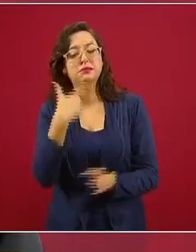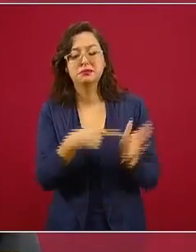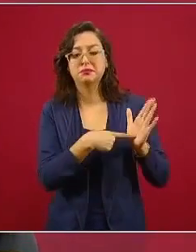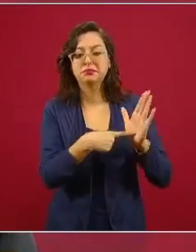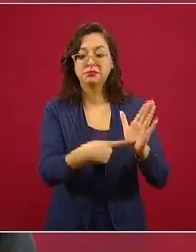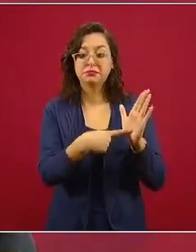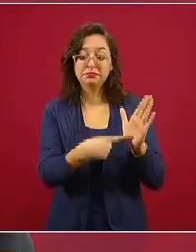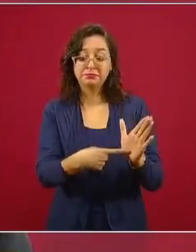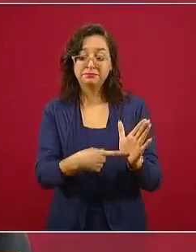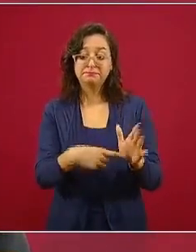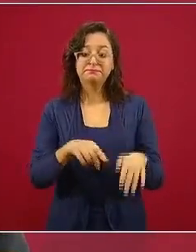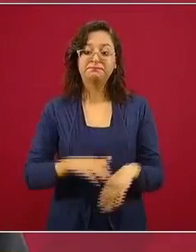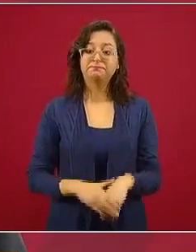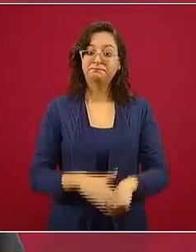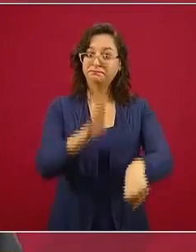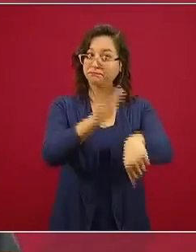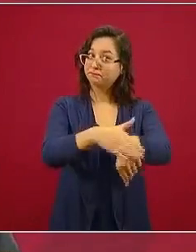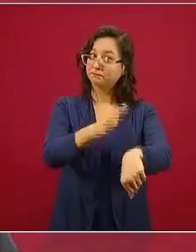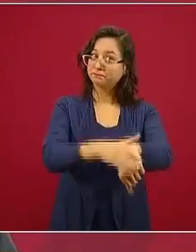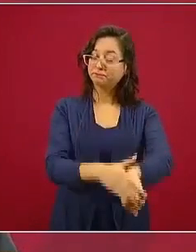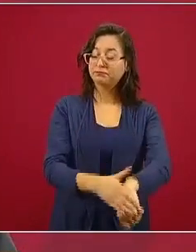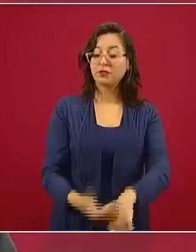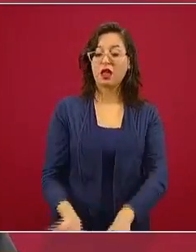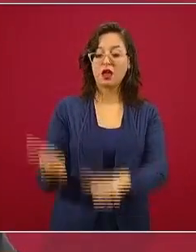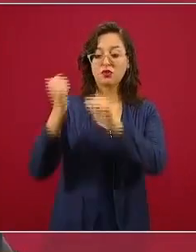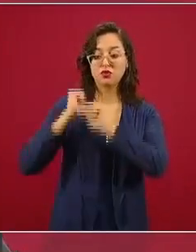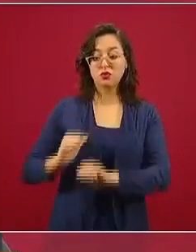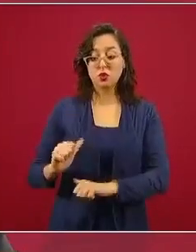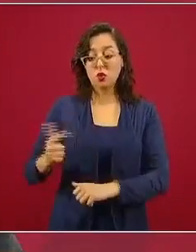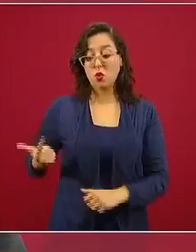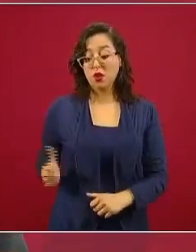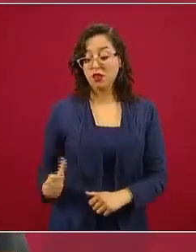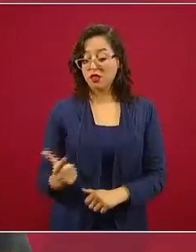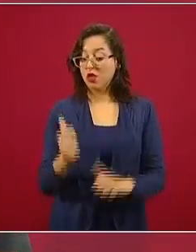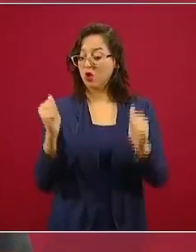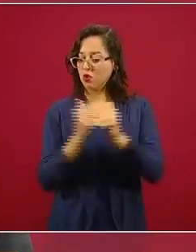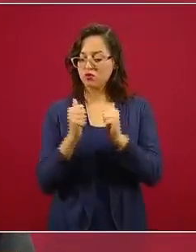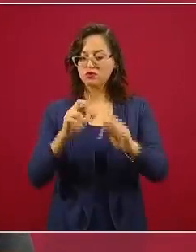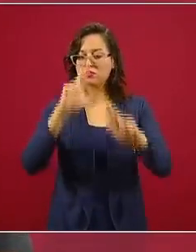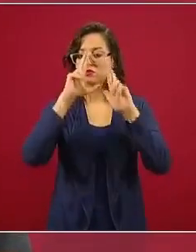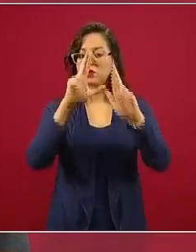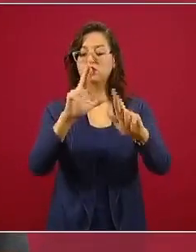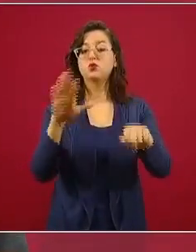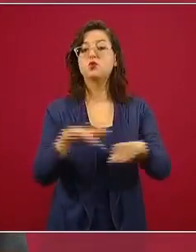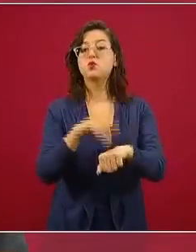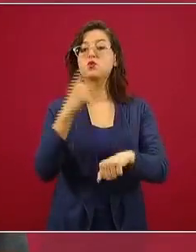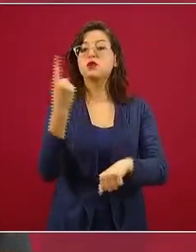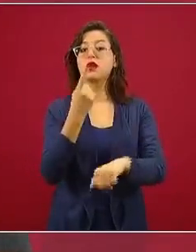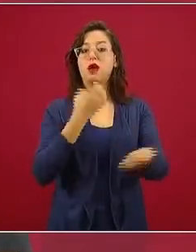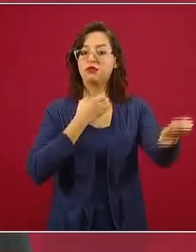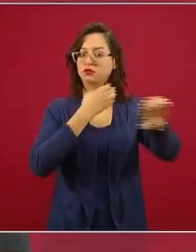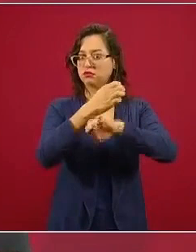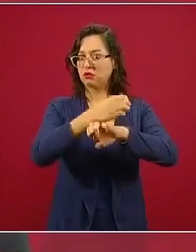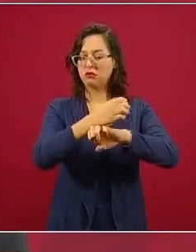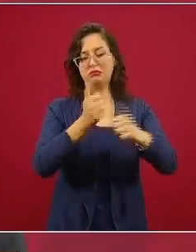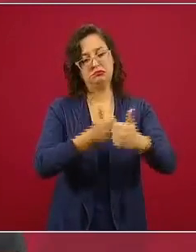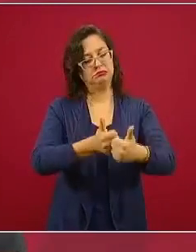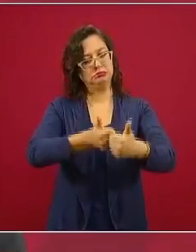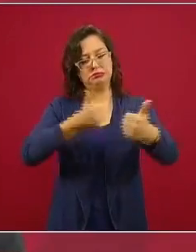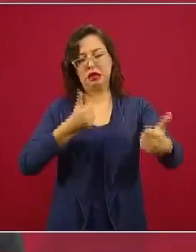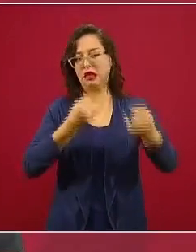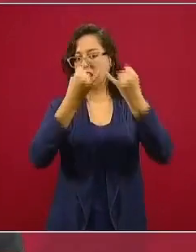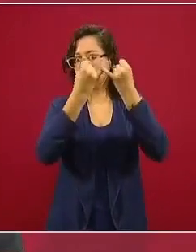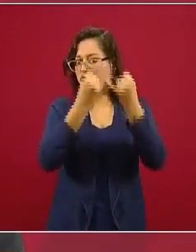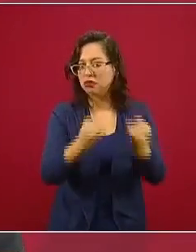Entonces, es un llamado a las autoridades de Guanajuato de manera respetuosa de su soberanía para que tomen cartas